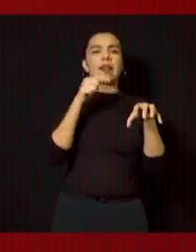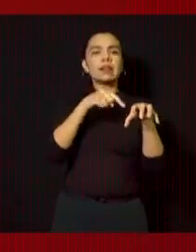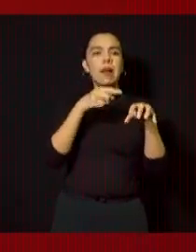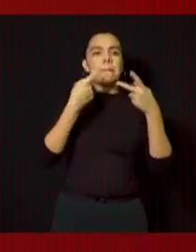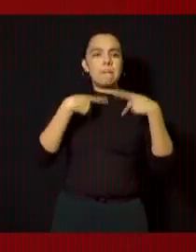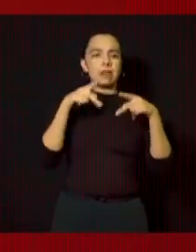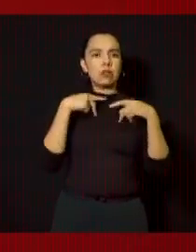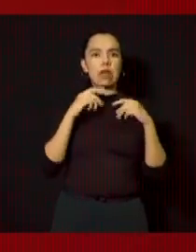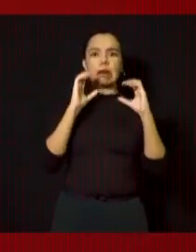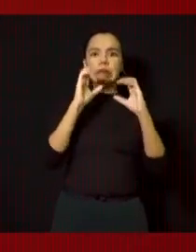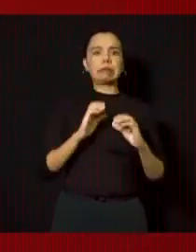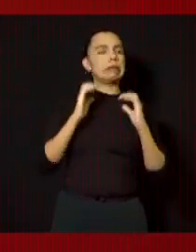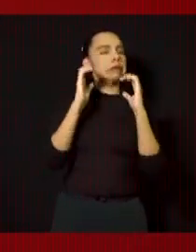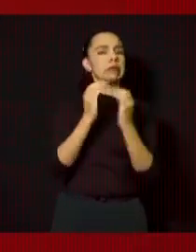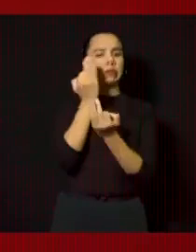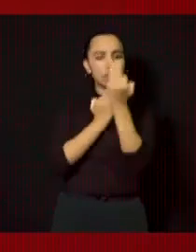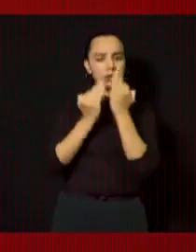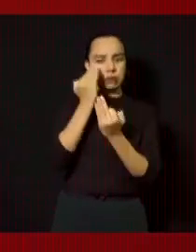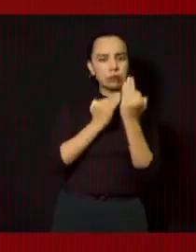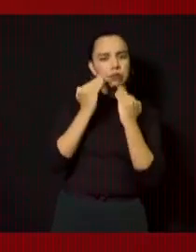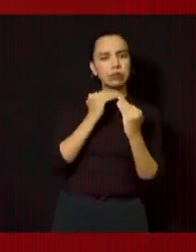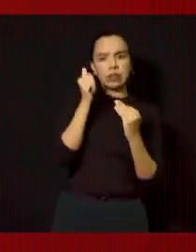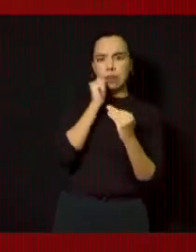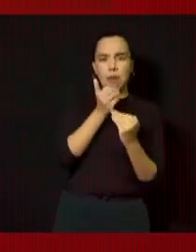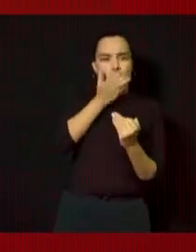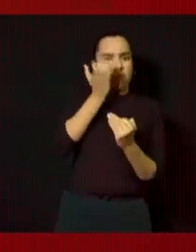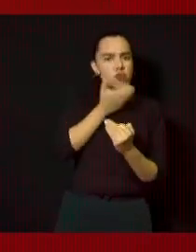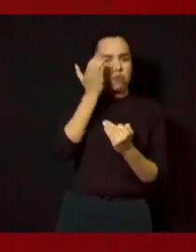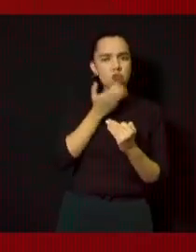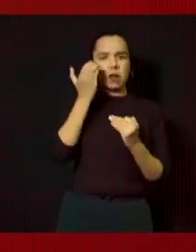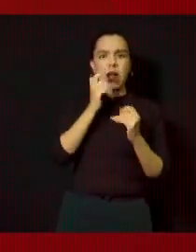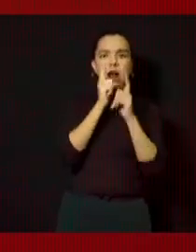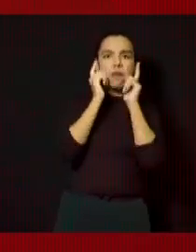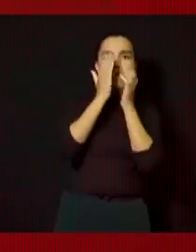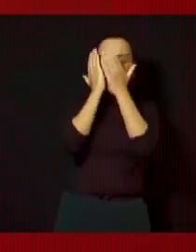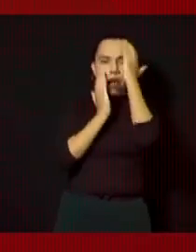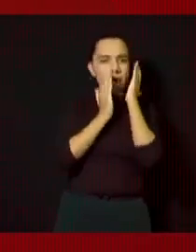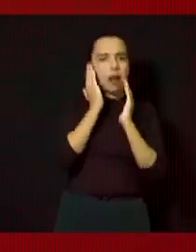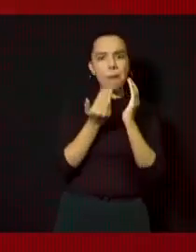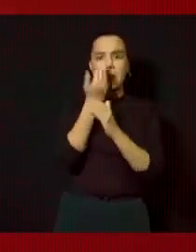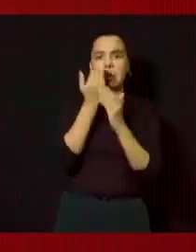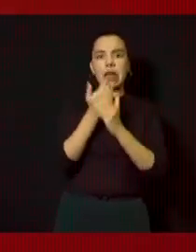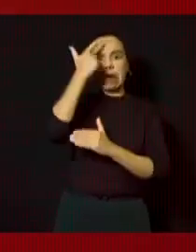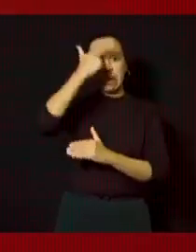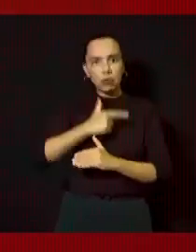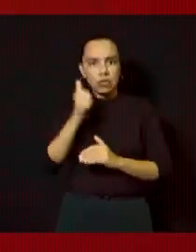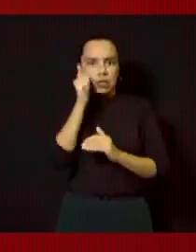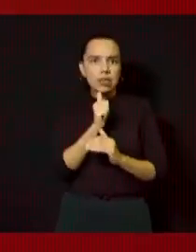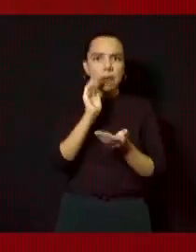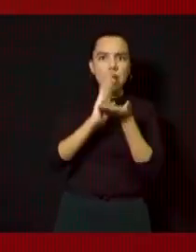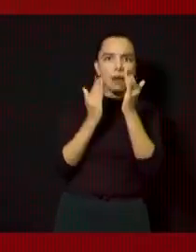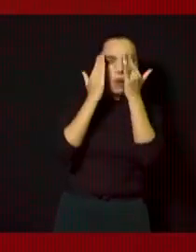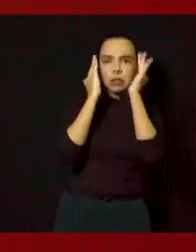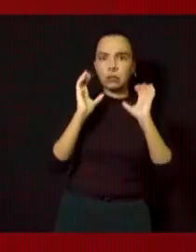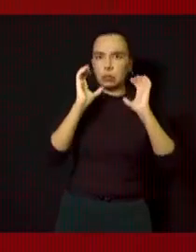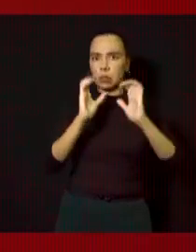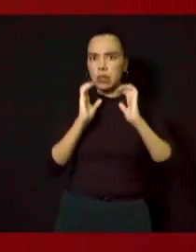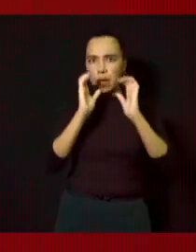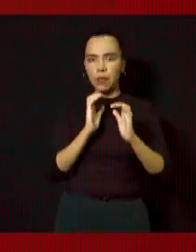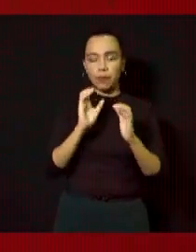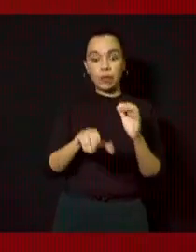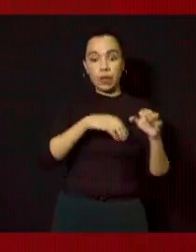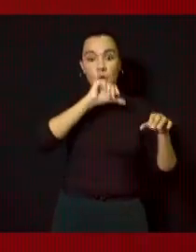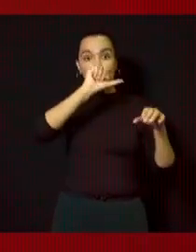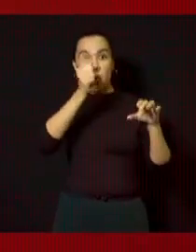se cuida, que tiene la educación de cuidarse, de limpiar su rostro de día y de noche, hidratarlo, todo esto. Pero también está este otro